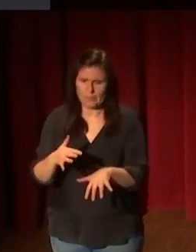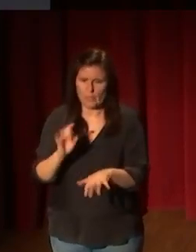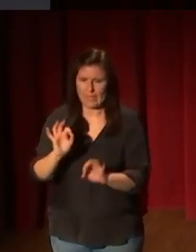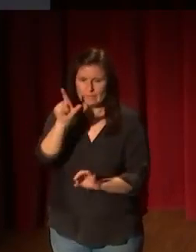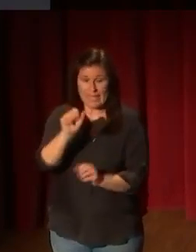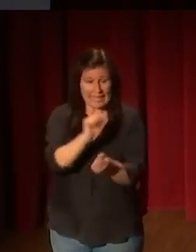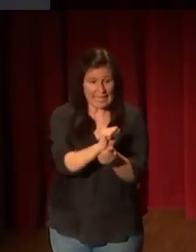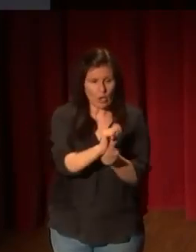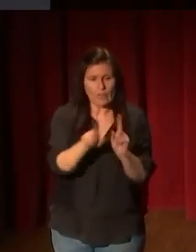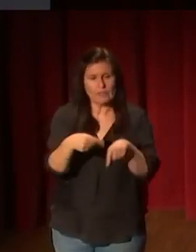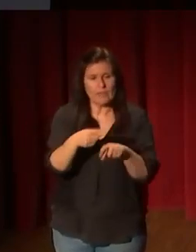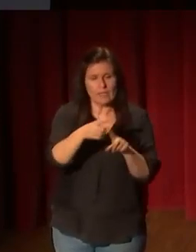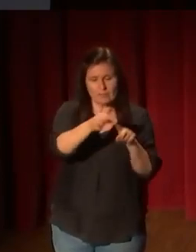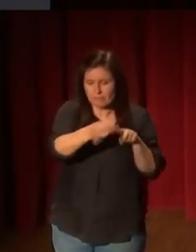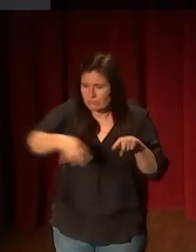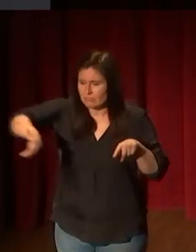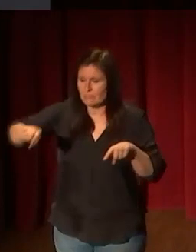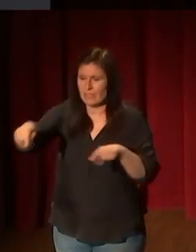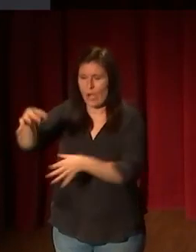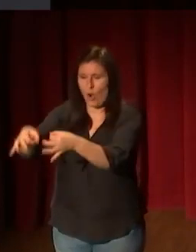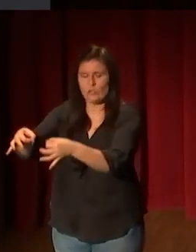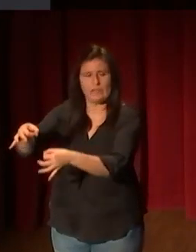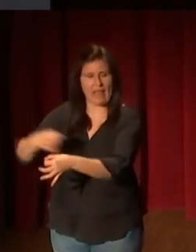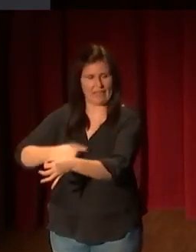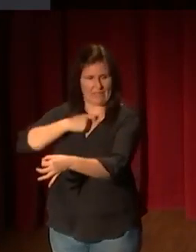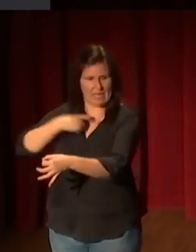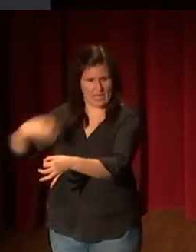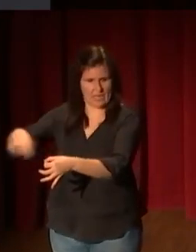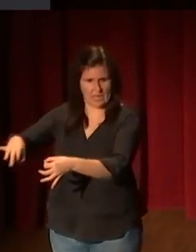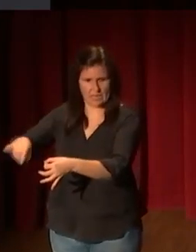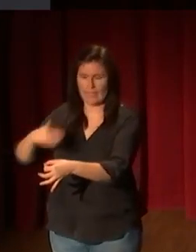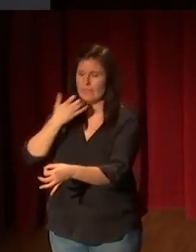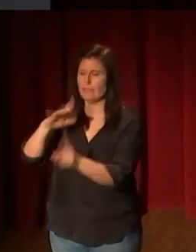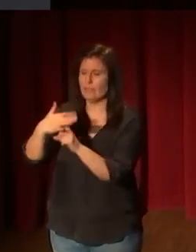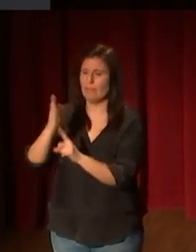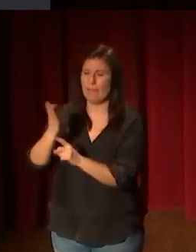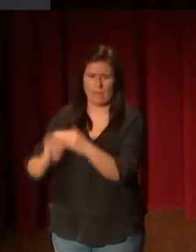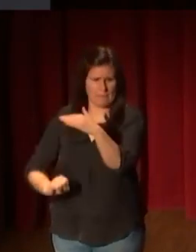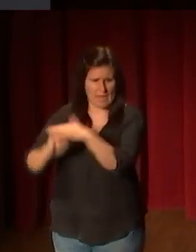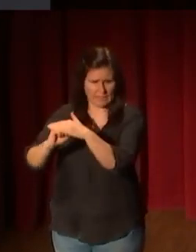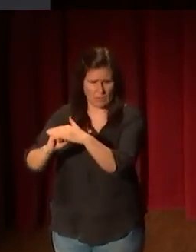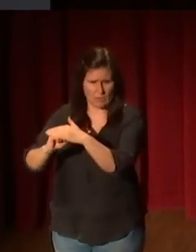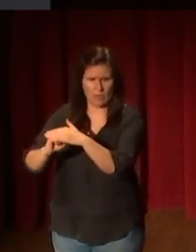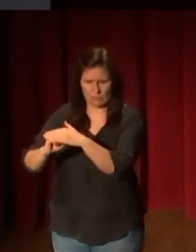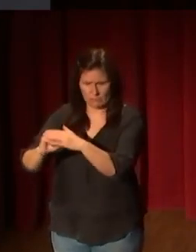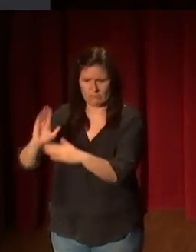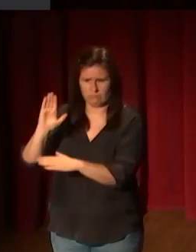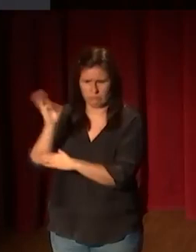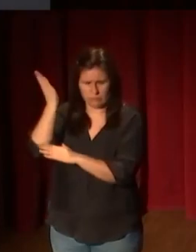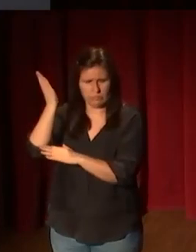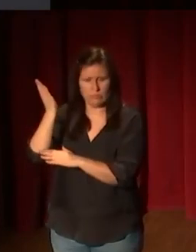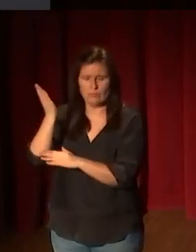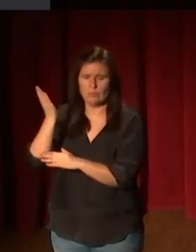los reos después se les pasaba a la justicia civil que en caso de una pena máxima de justicia de ajusticiamiento